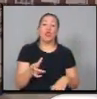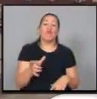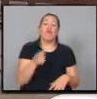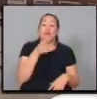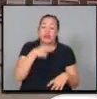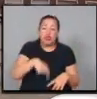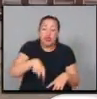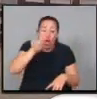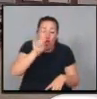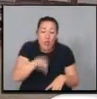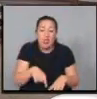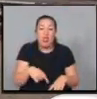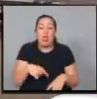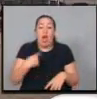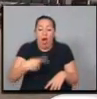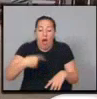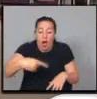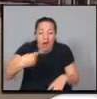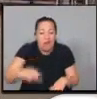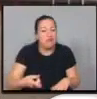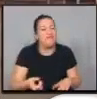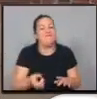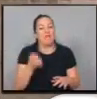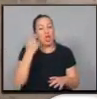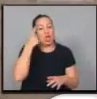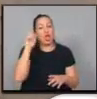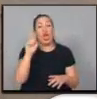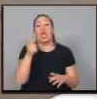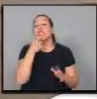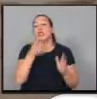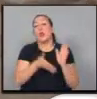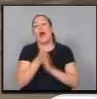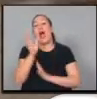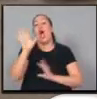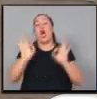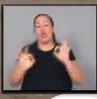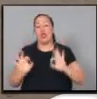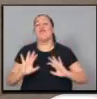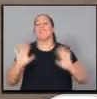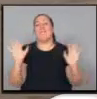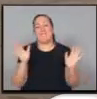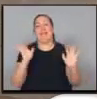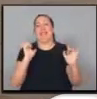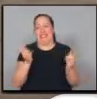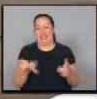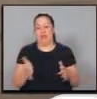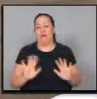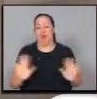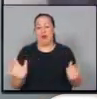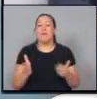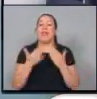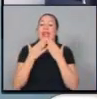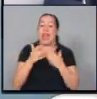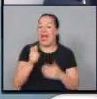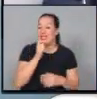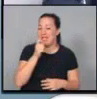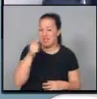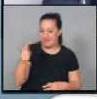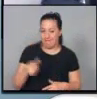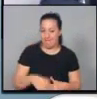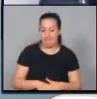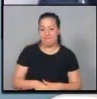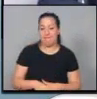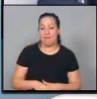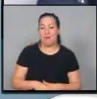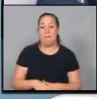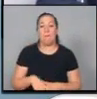bueno. No creo, ¿no? La idea es otra. Si te vas en otoño, decís, bueno, te vas con otro plan. Bueno, gracias, Noralis. Hay gente que,